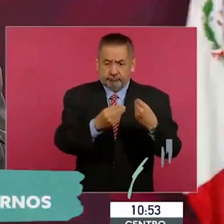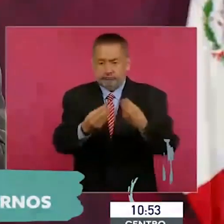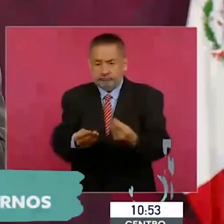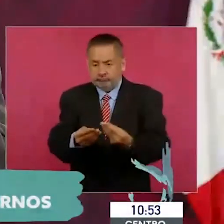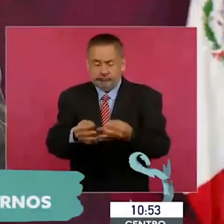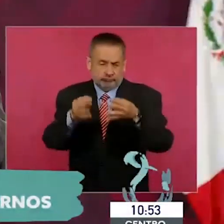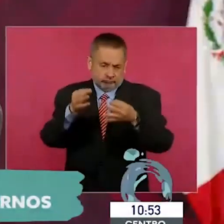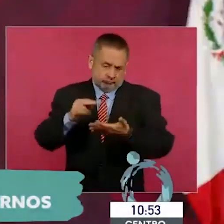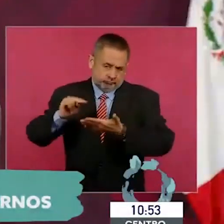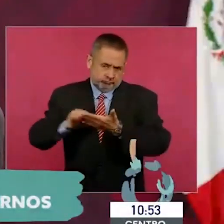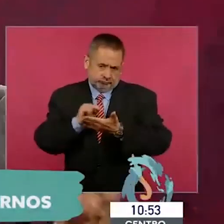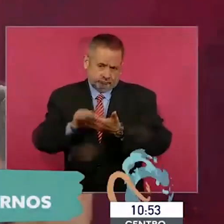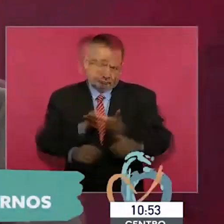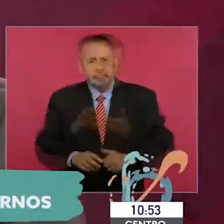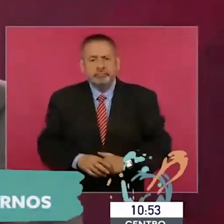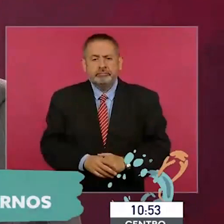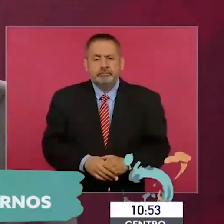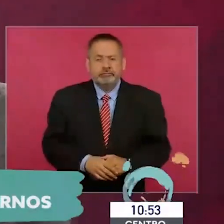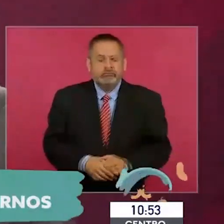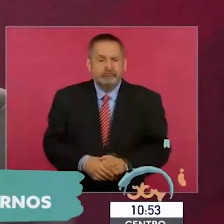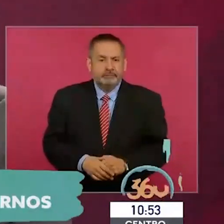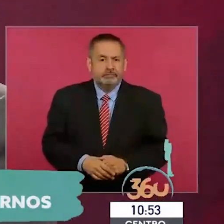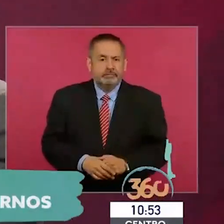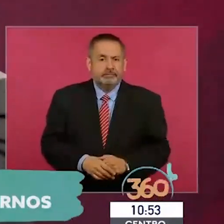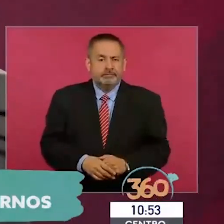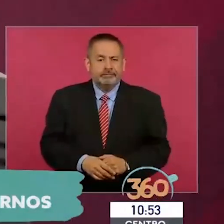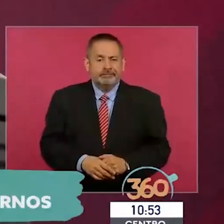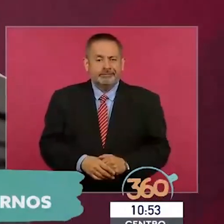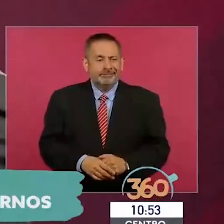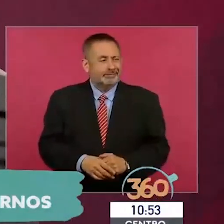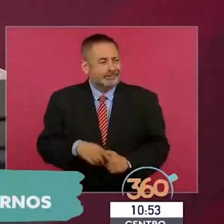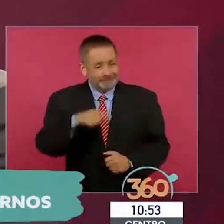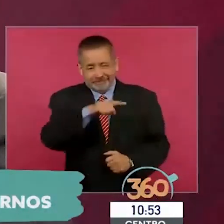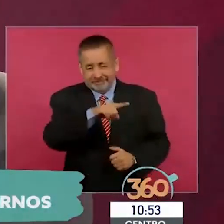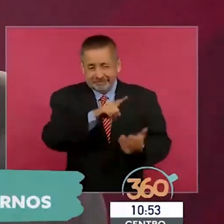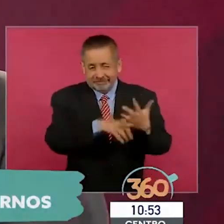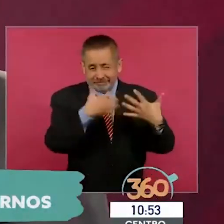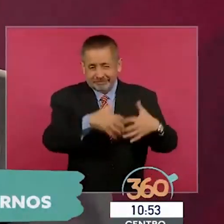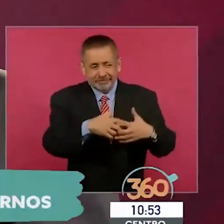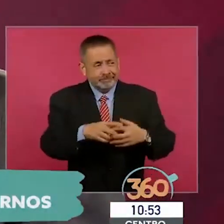formalmente la empresa, que la verdad, por las deudas que tiene,